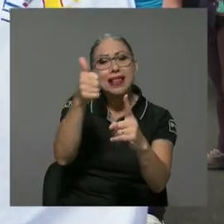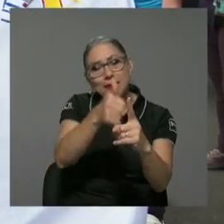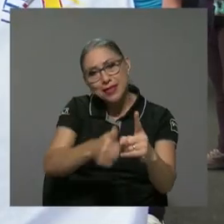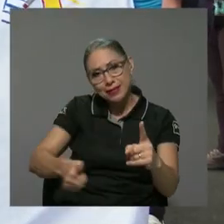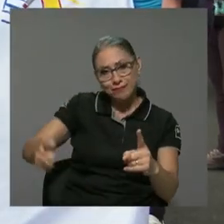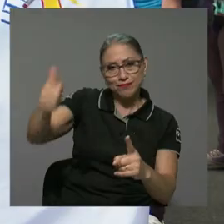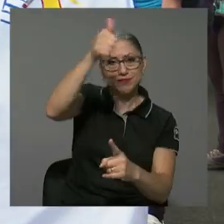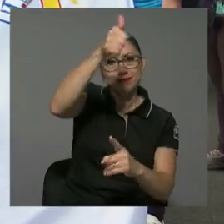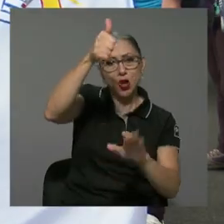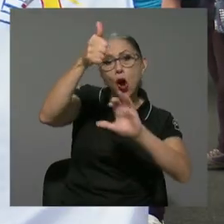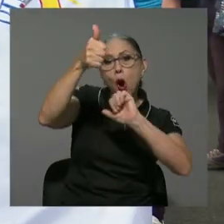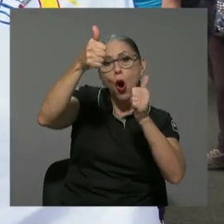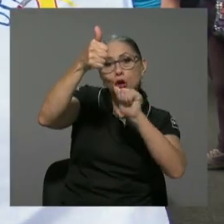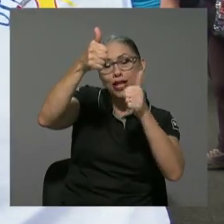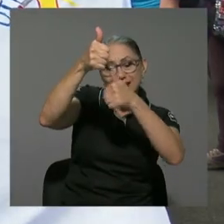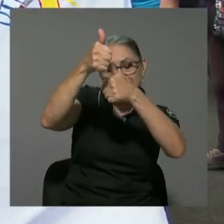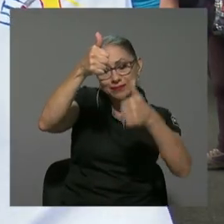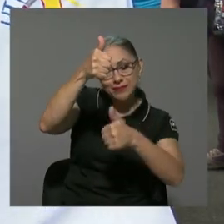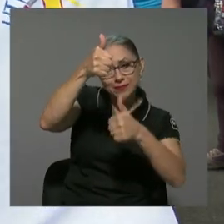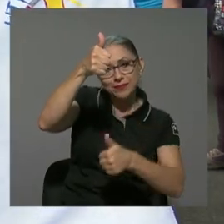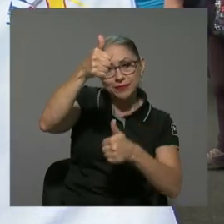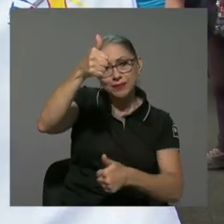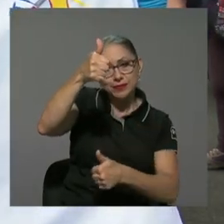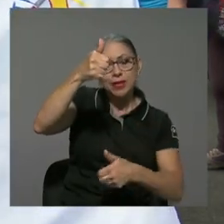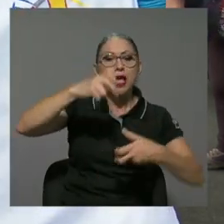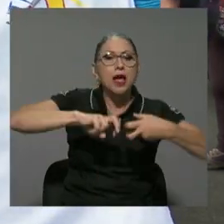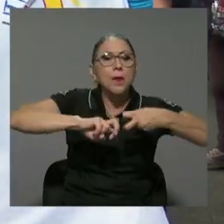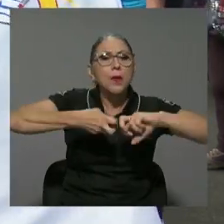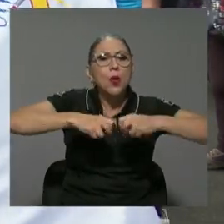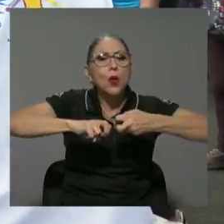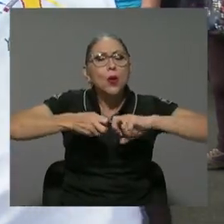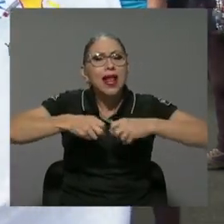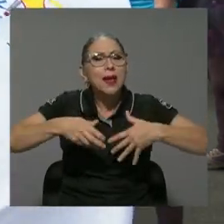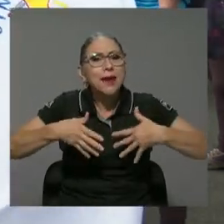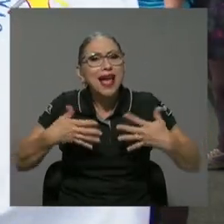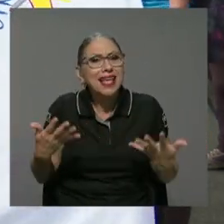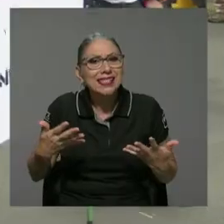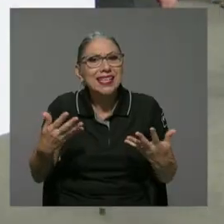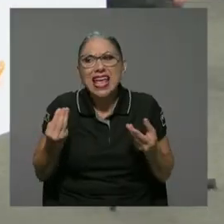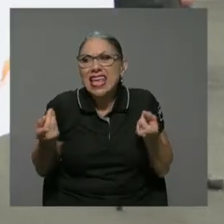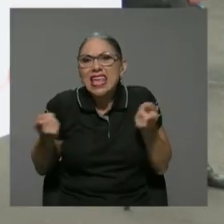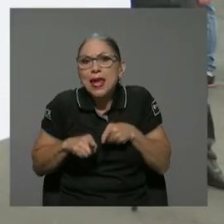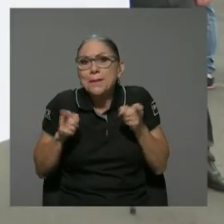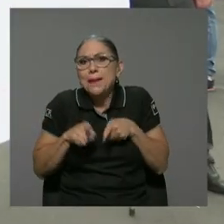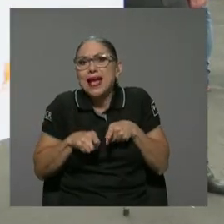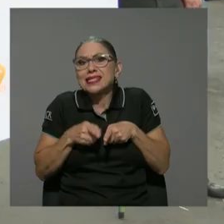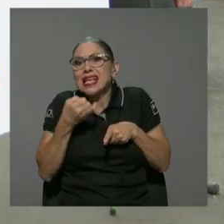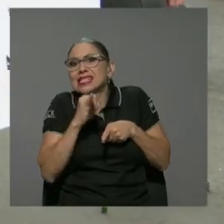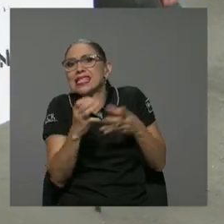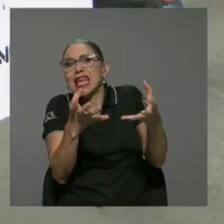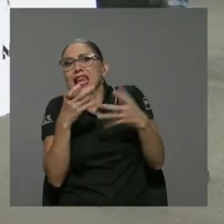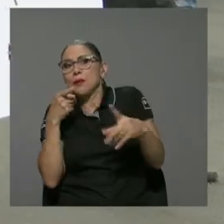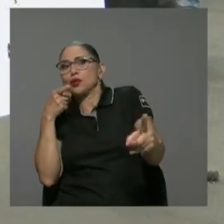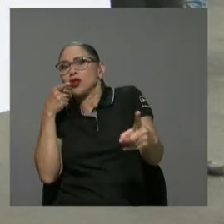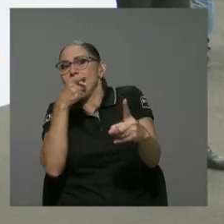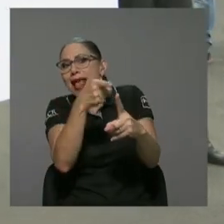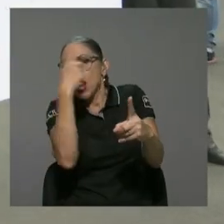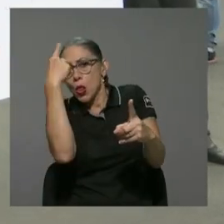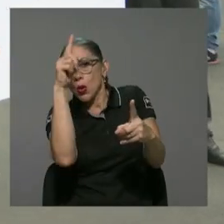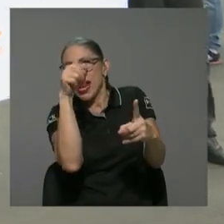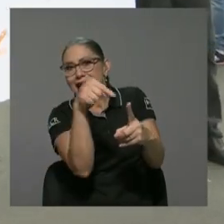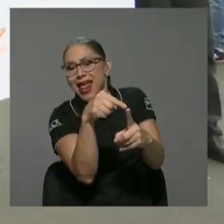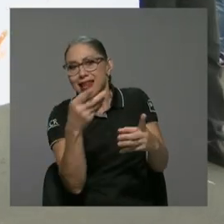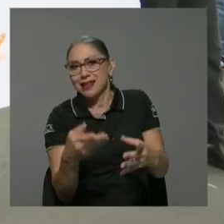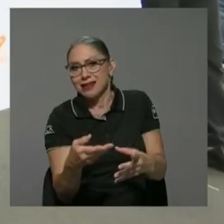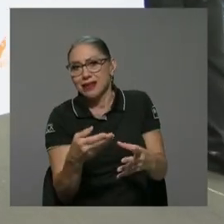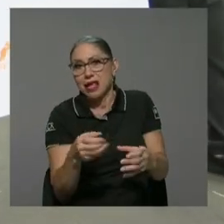meta. El problema es que se pierde en el camino. Es decir, es posible que pudiéramos